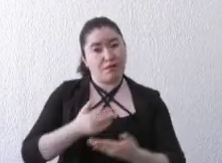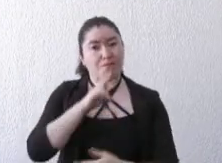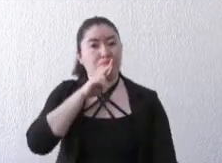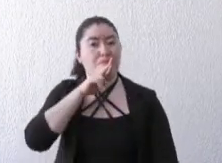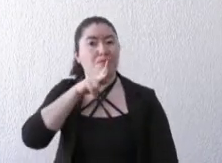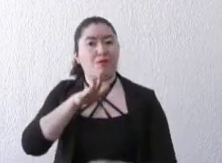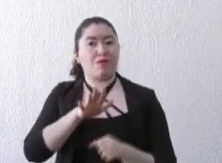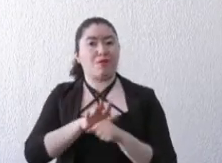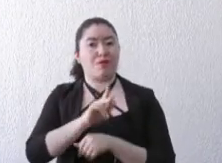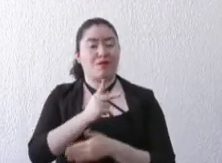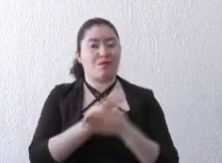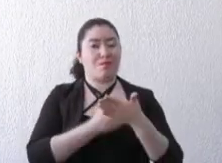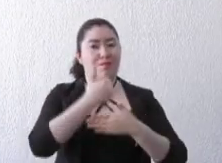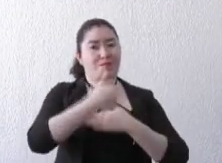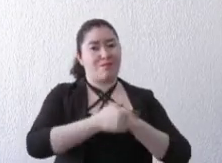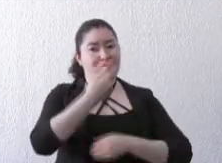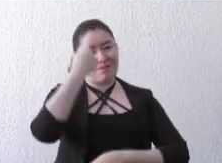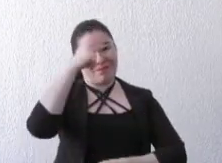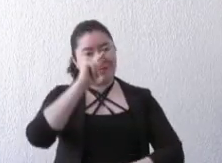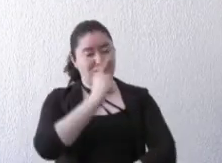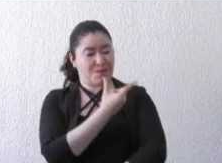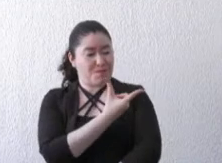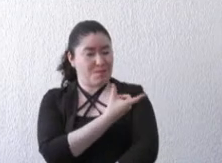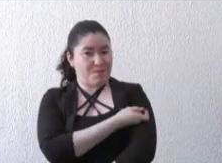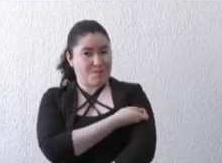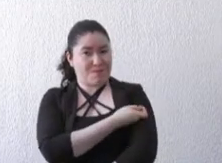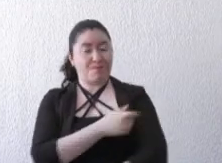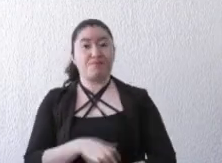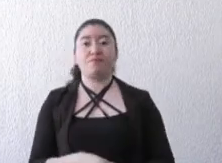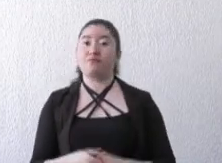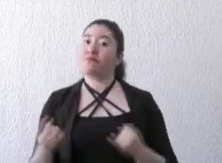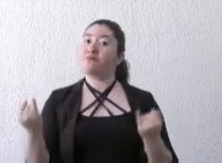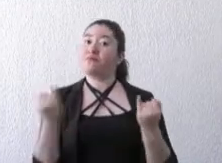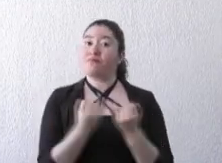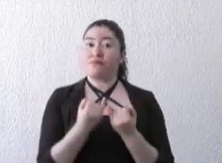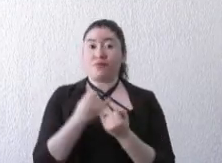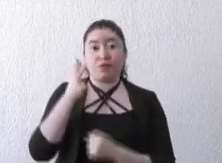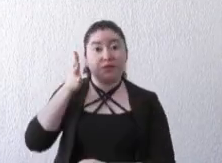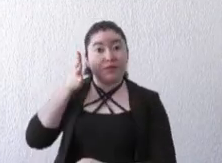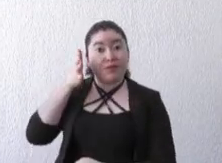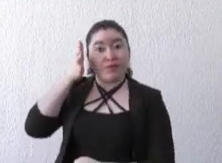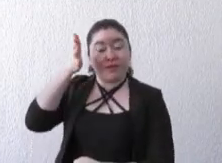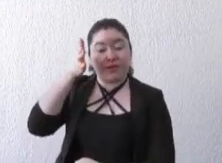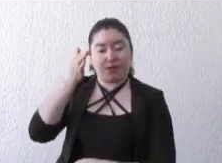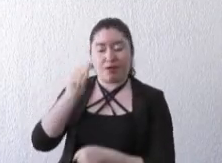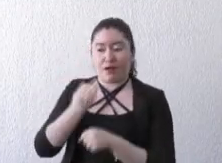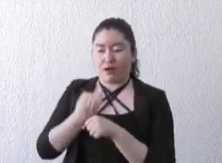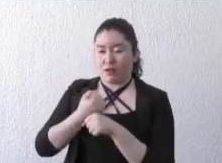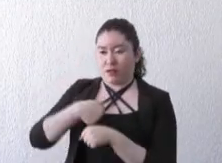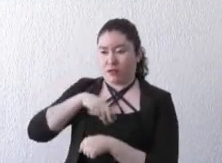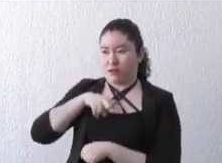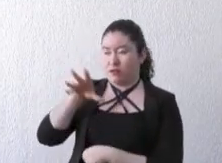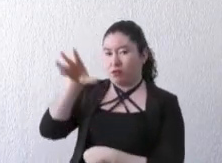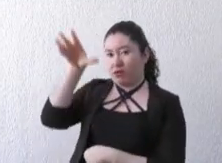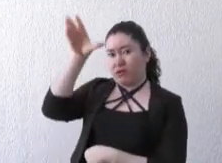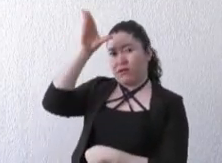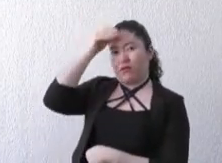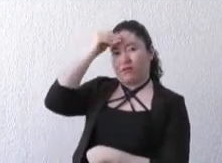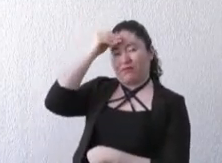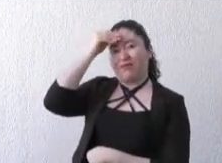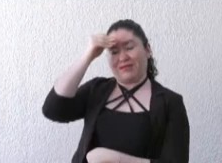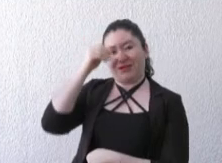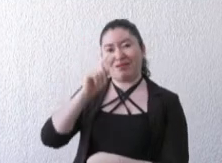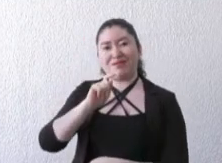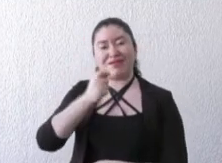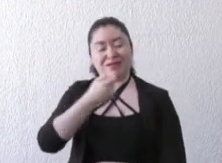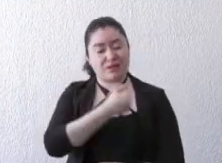el programa de vacunación, y hacia futuro también en la gran enseñanza que nos deja esta pandemia respecto a la